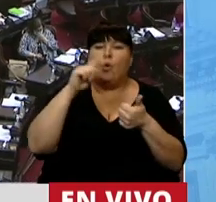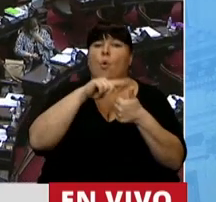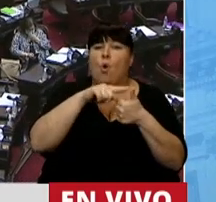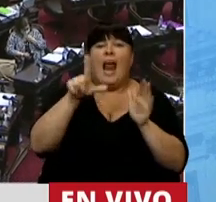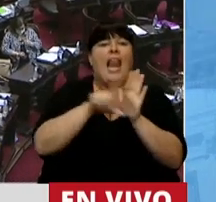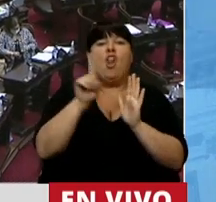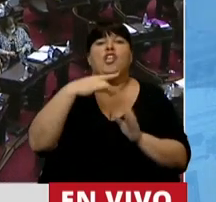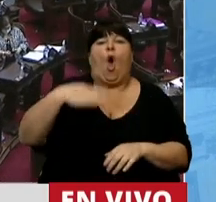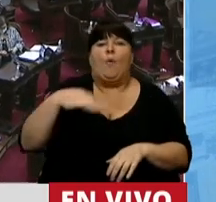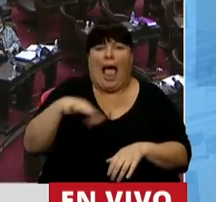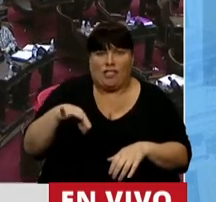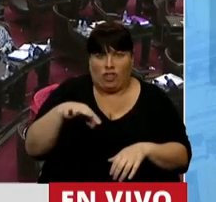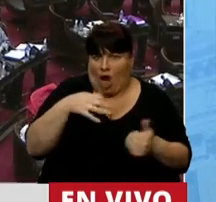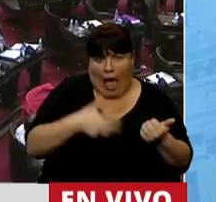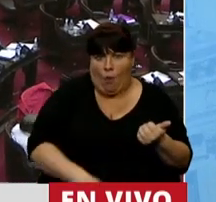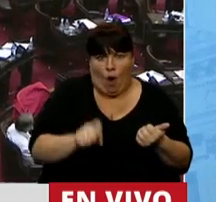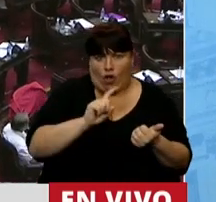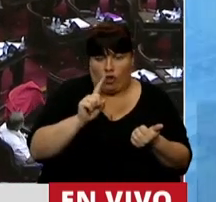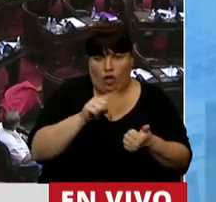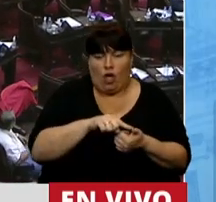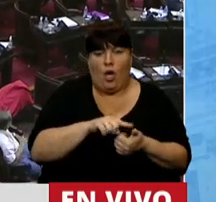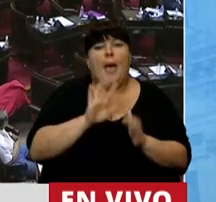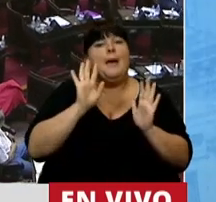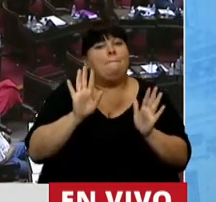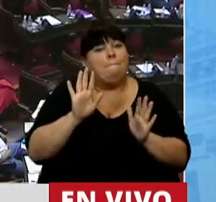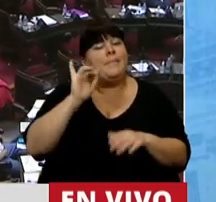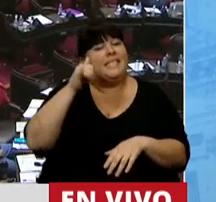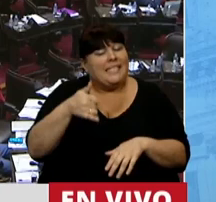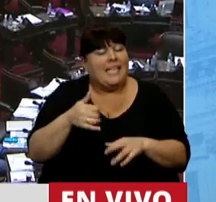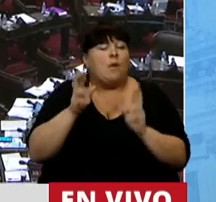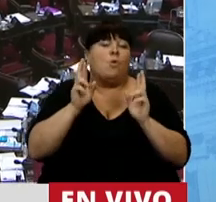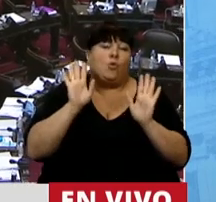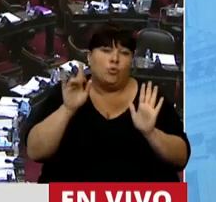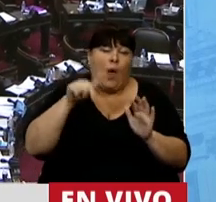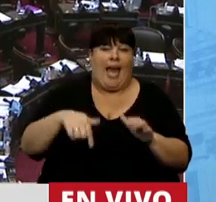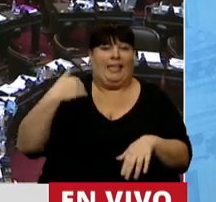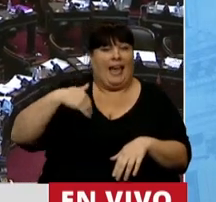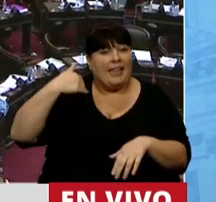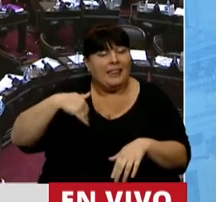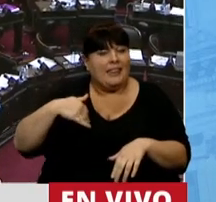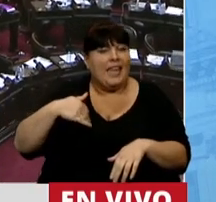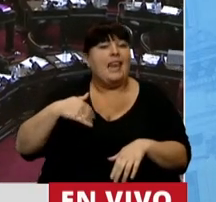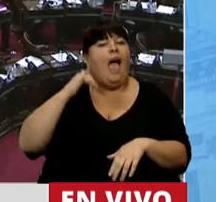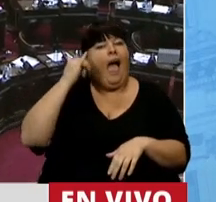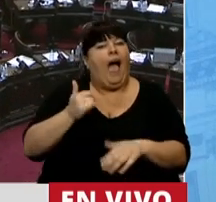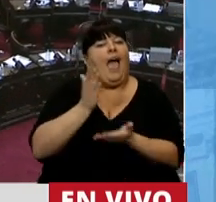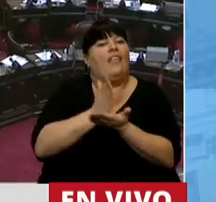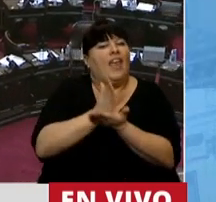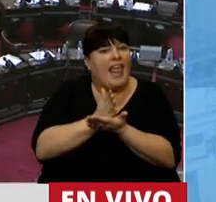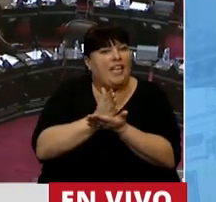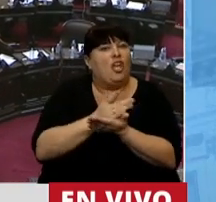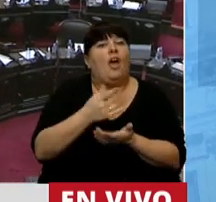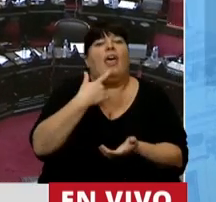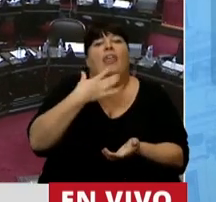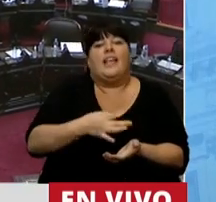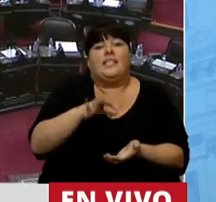esta ley no obliga a nadie a llevar adelante el aborto, pero que sí, afortunadamente en esta Argentina, incorpora el derecho a